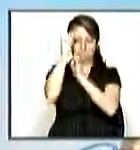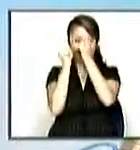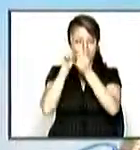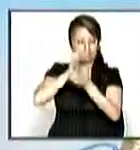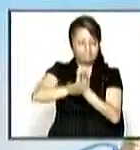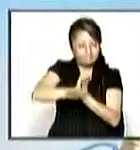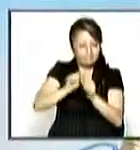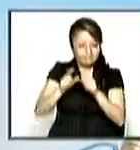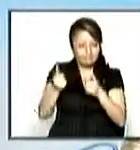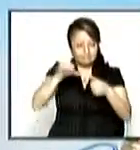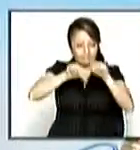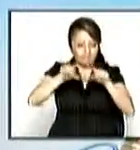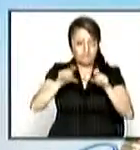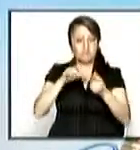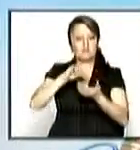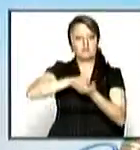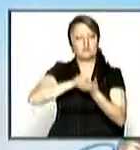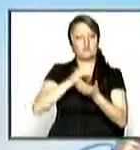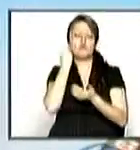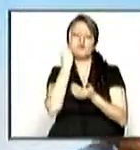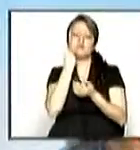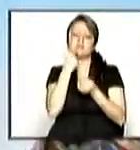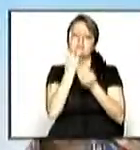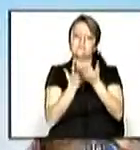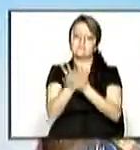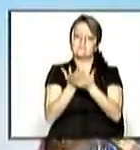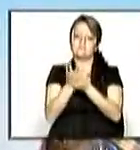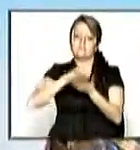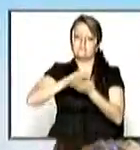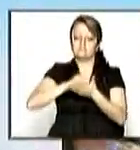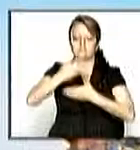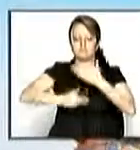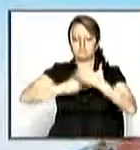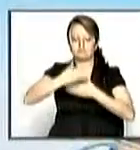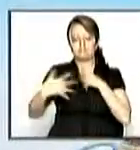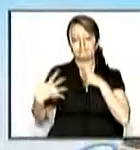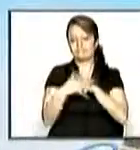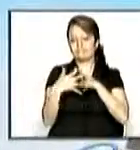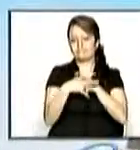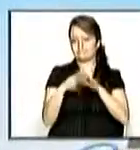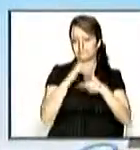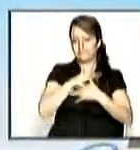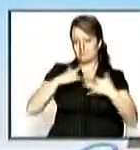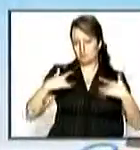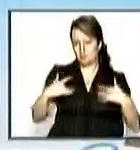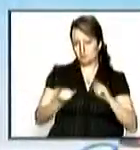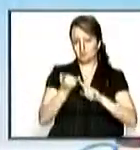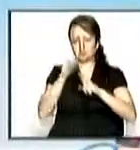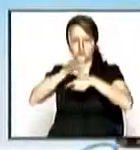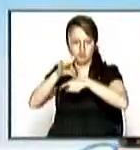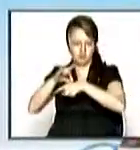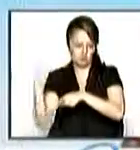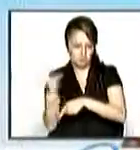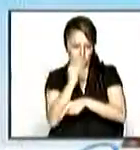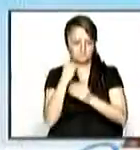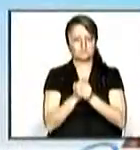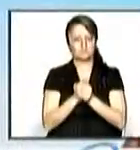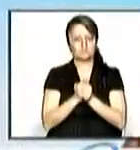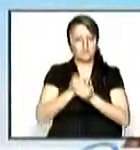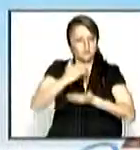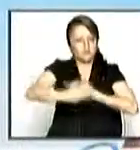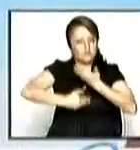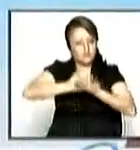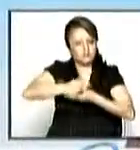días quiere llegar a todos sus hogares pensando en ese proceso integral de la salud y de la medicina, en ese proceso que